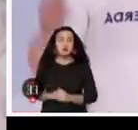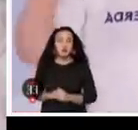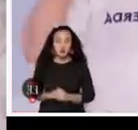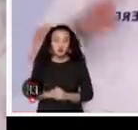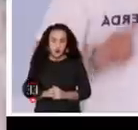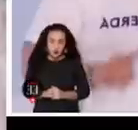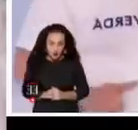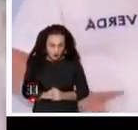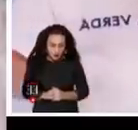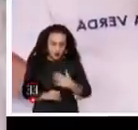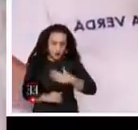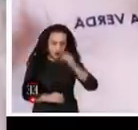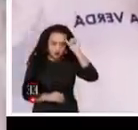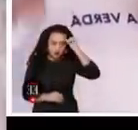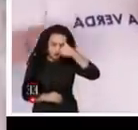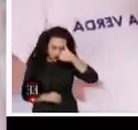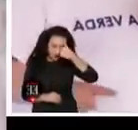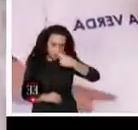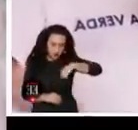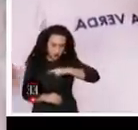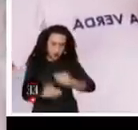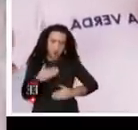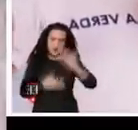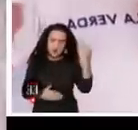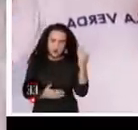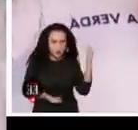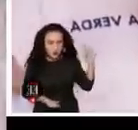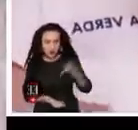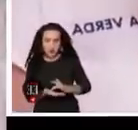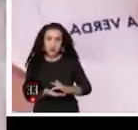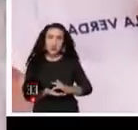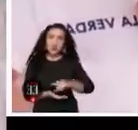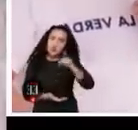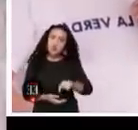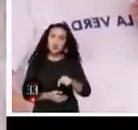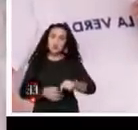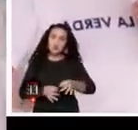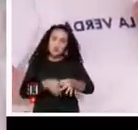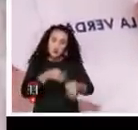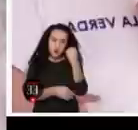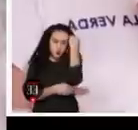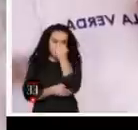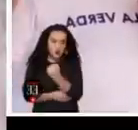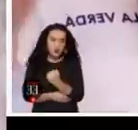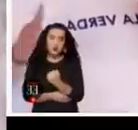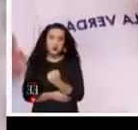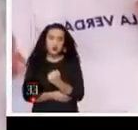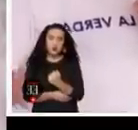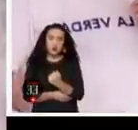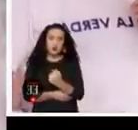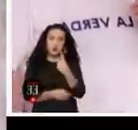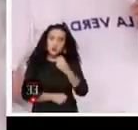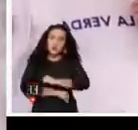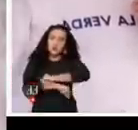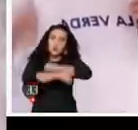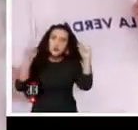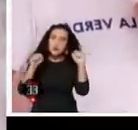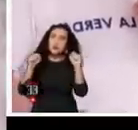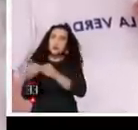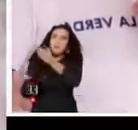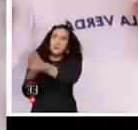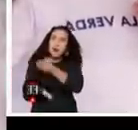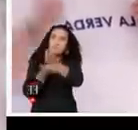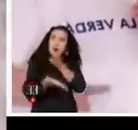cuando nosotras empezamos acá en el municipio de soacha a dar alertas temprano en los